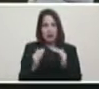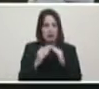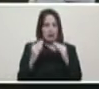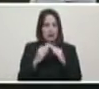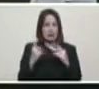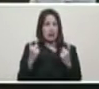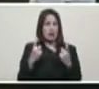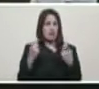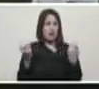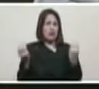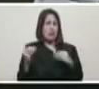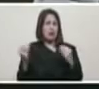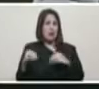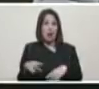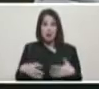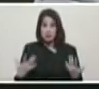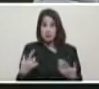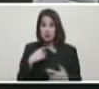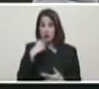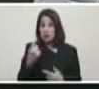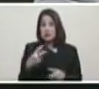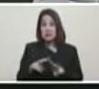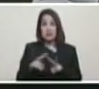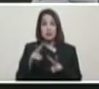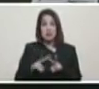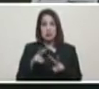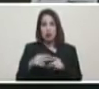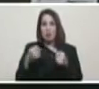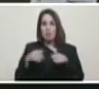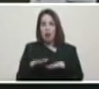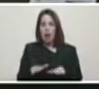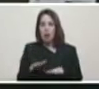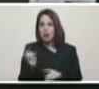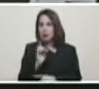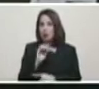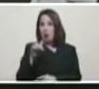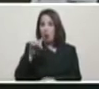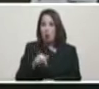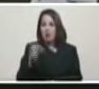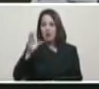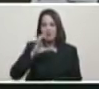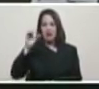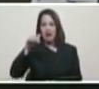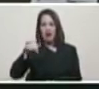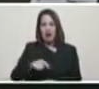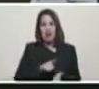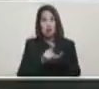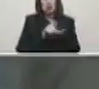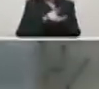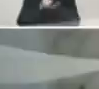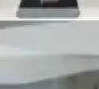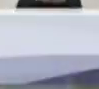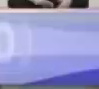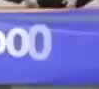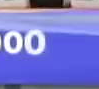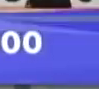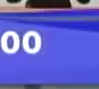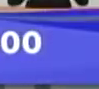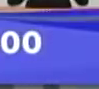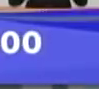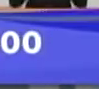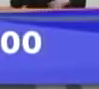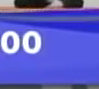faltan porque esta misión como usted bien lo ha dicho no se detiene Hoy estamos acá en Ciudad tiuna celebrando con esta entrega de